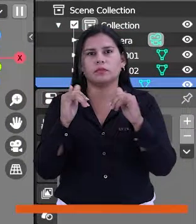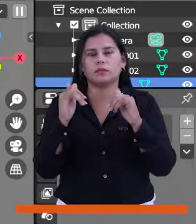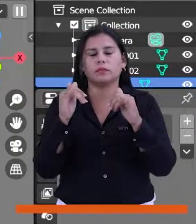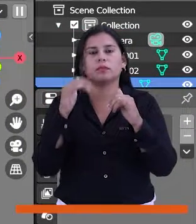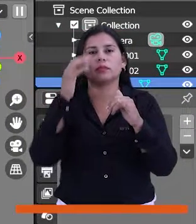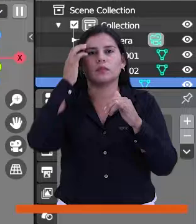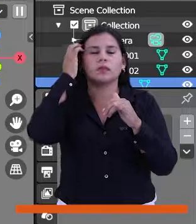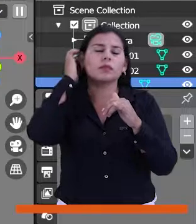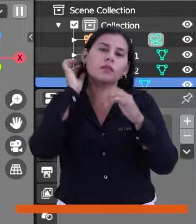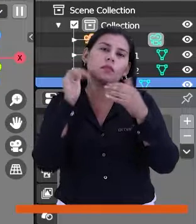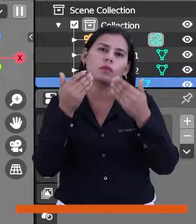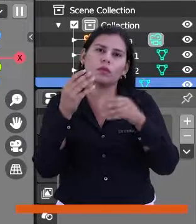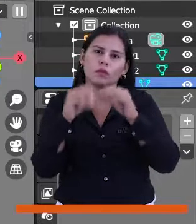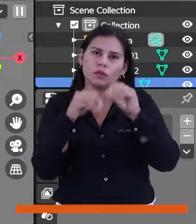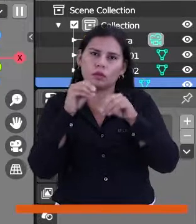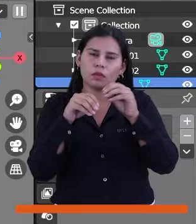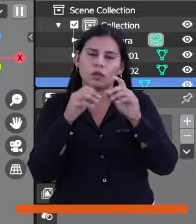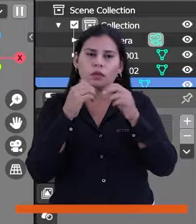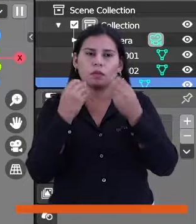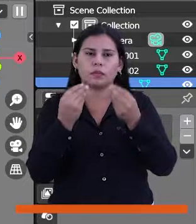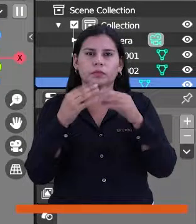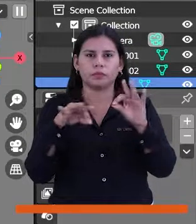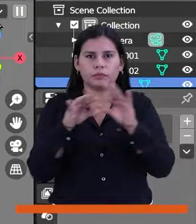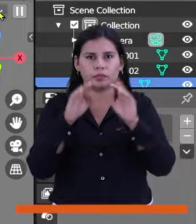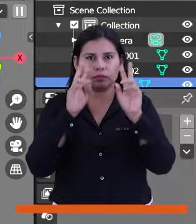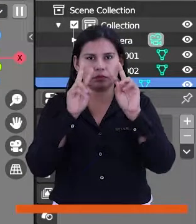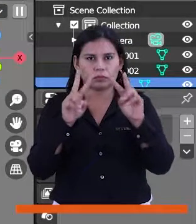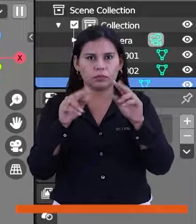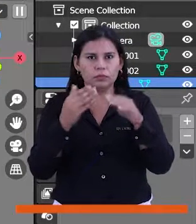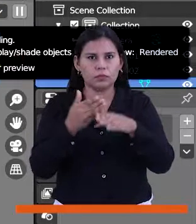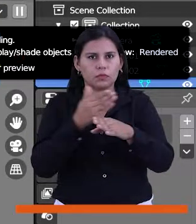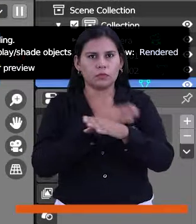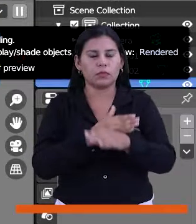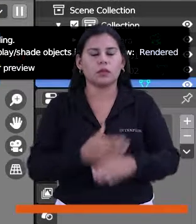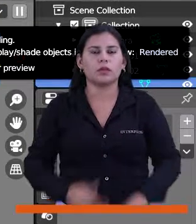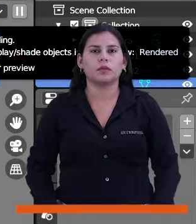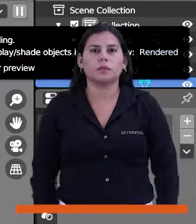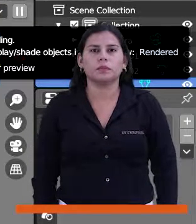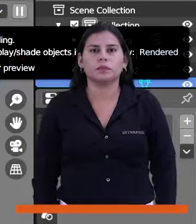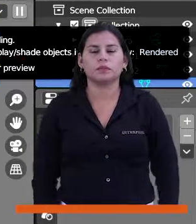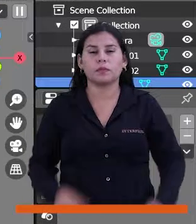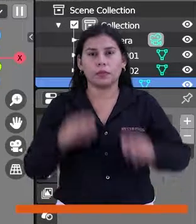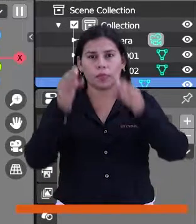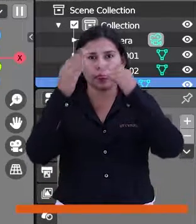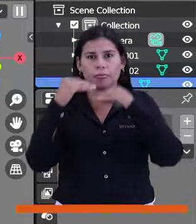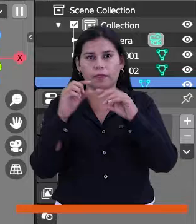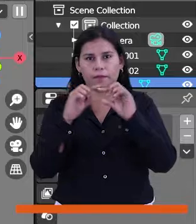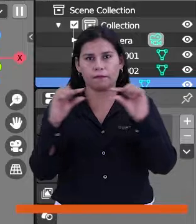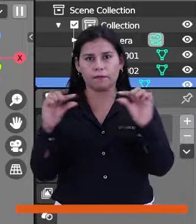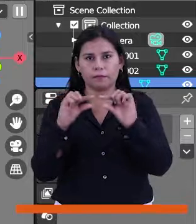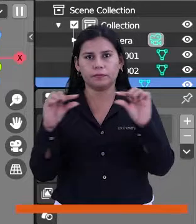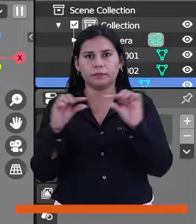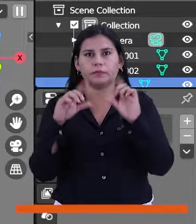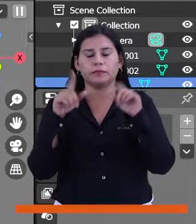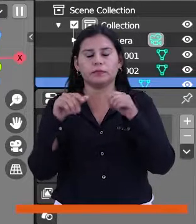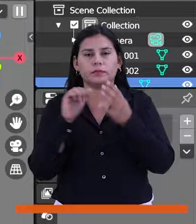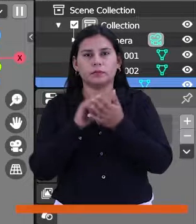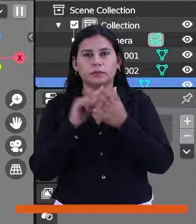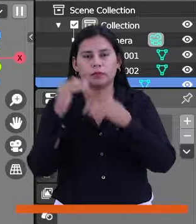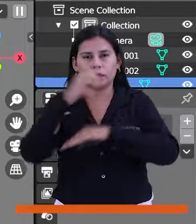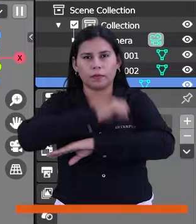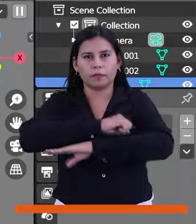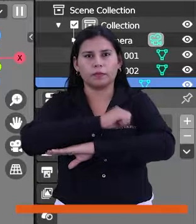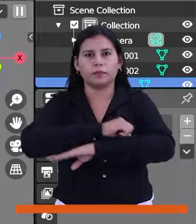vista 3D se configura para tener una previsualización de tipo render. En la parte de abajo tenemos la